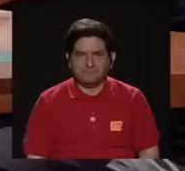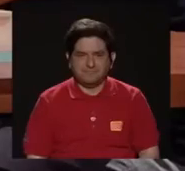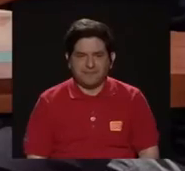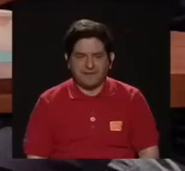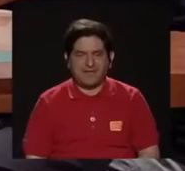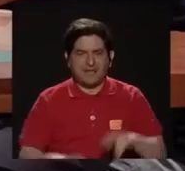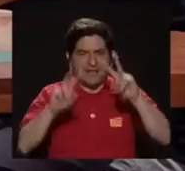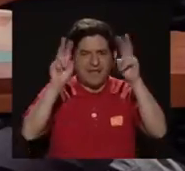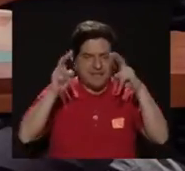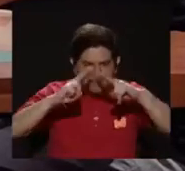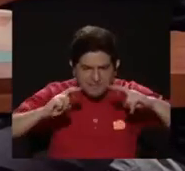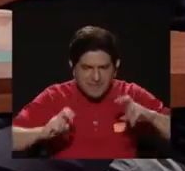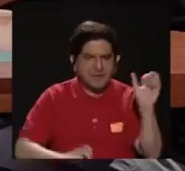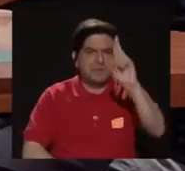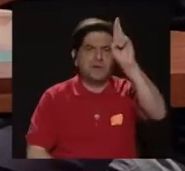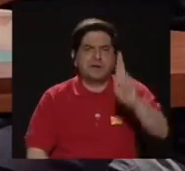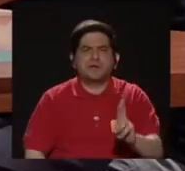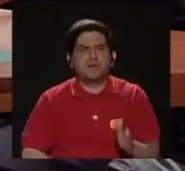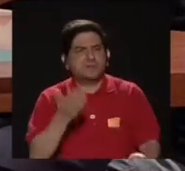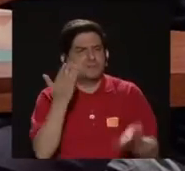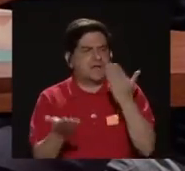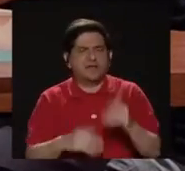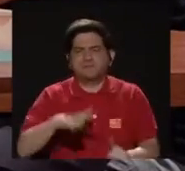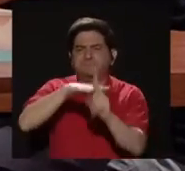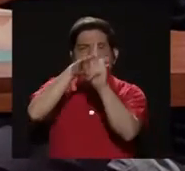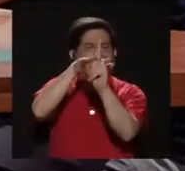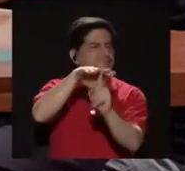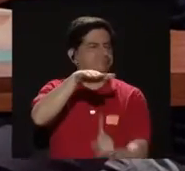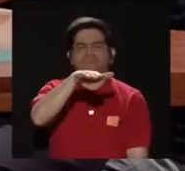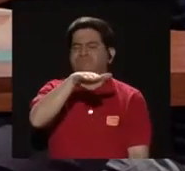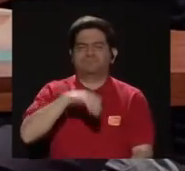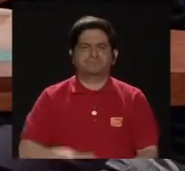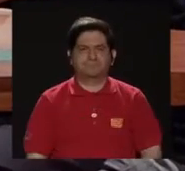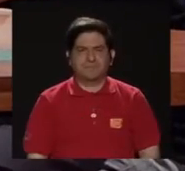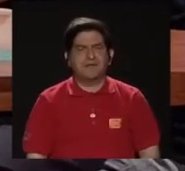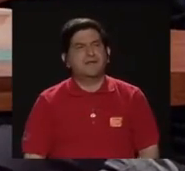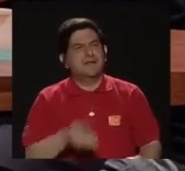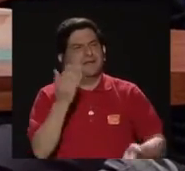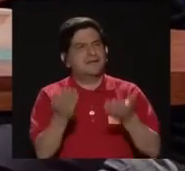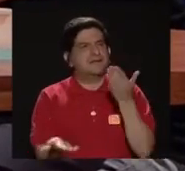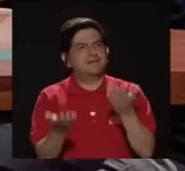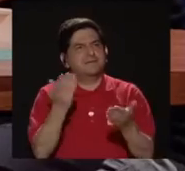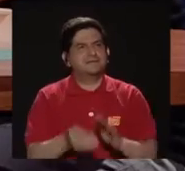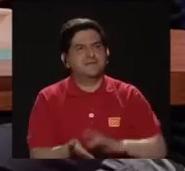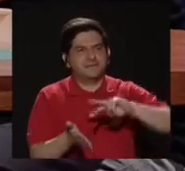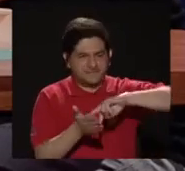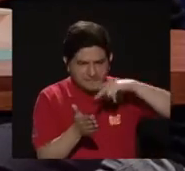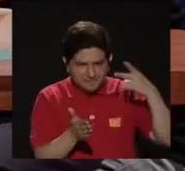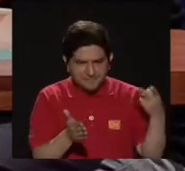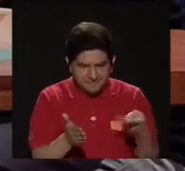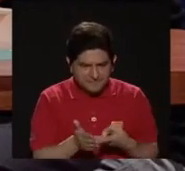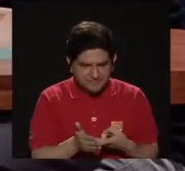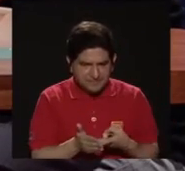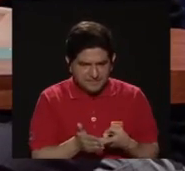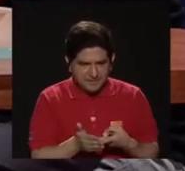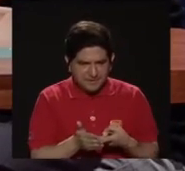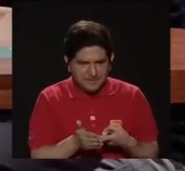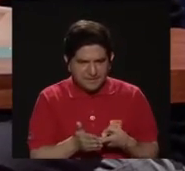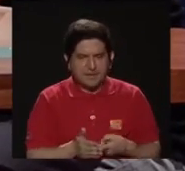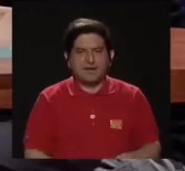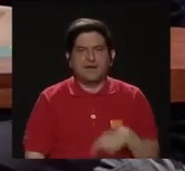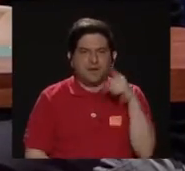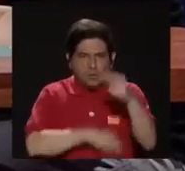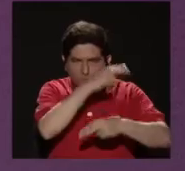haber tocado este tema, que en Costa Rica es como invisibilizado en lo que es el